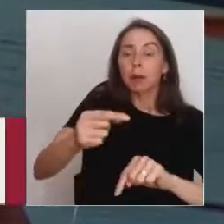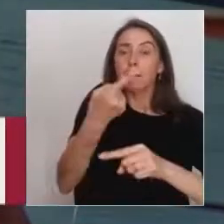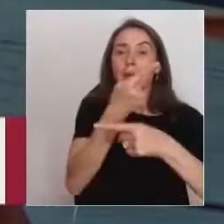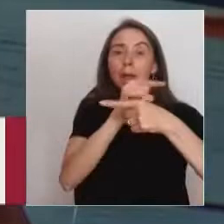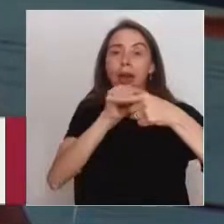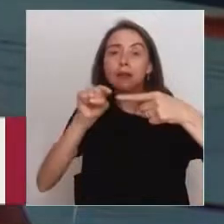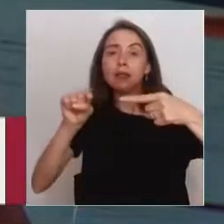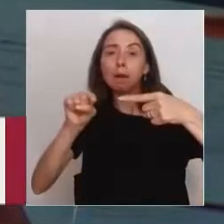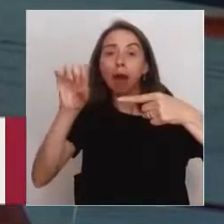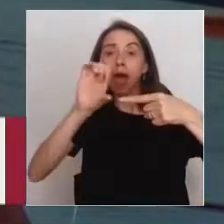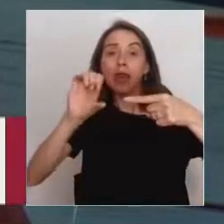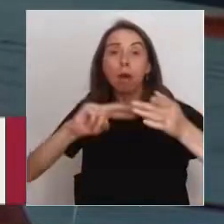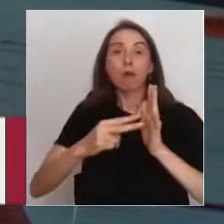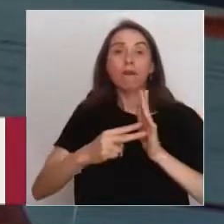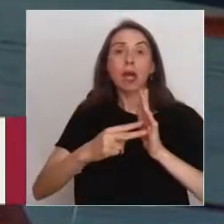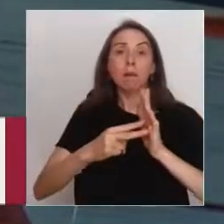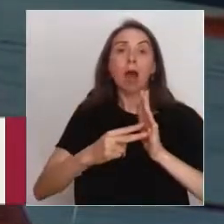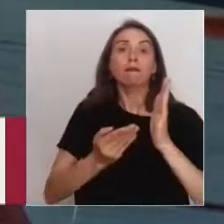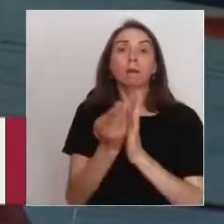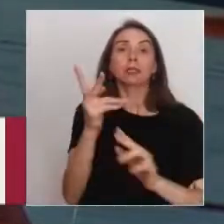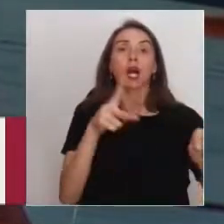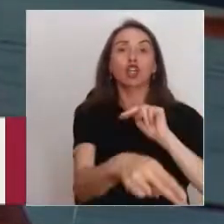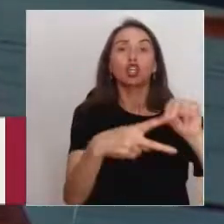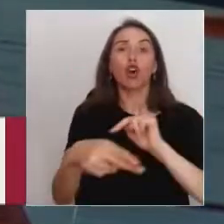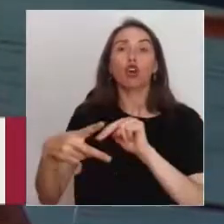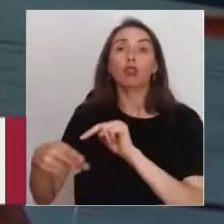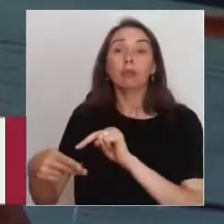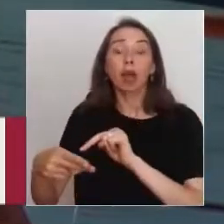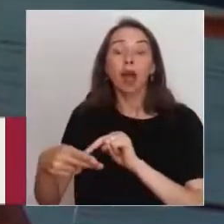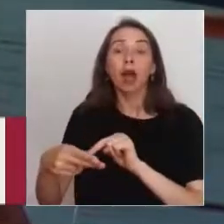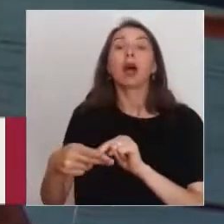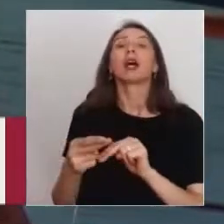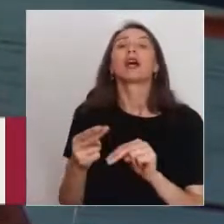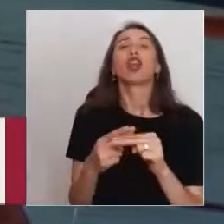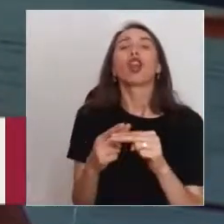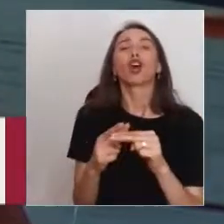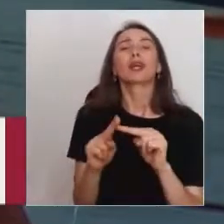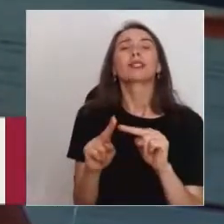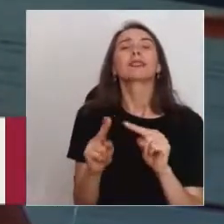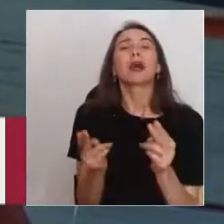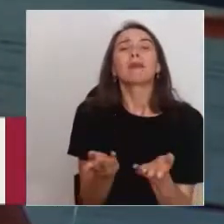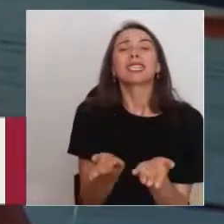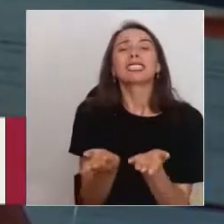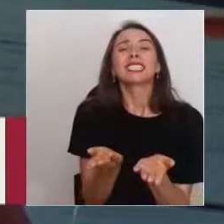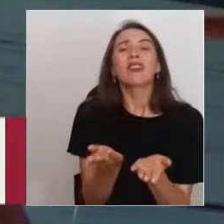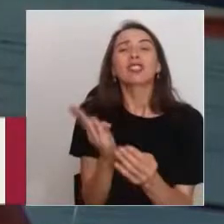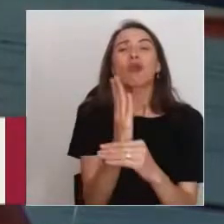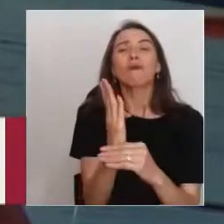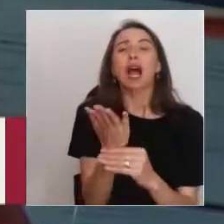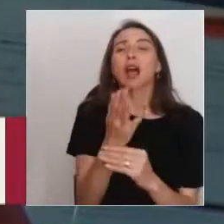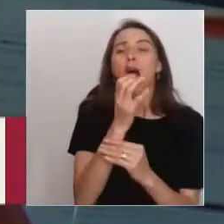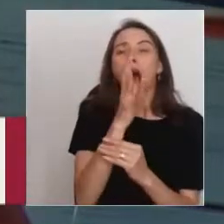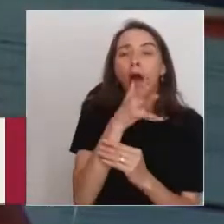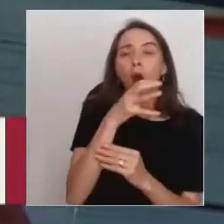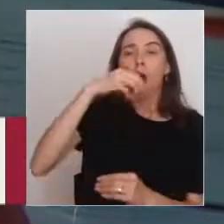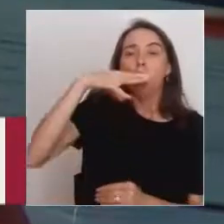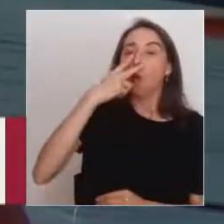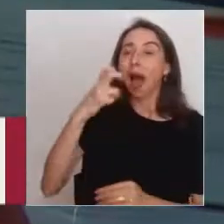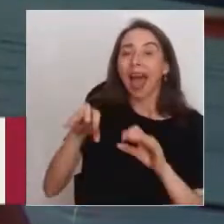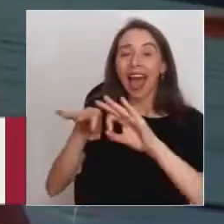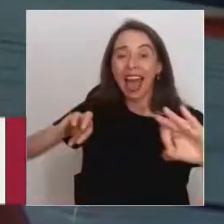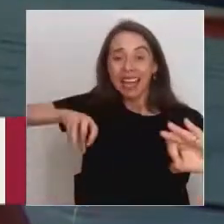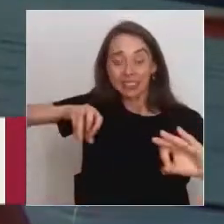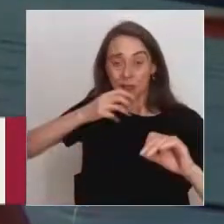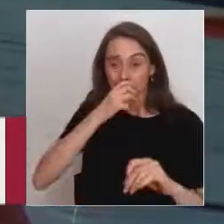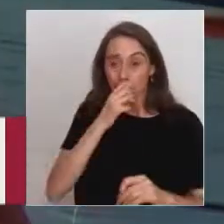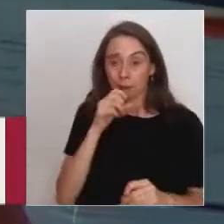enero que es el corte de los servicios básicos porque el proyecto ley de la prórroga